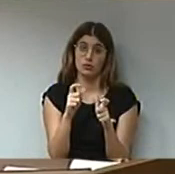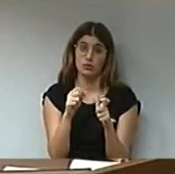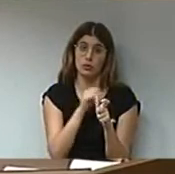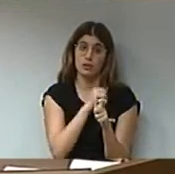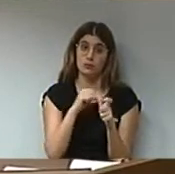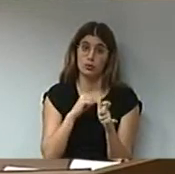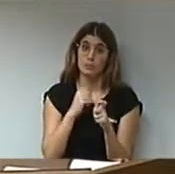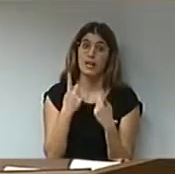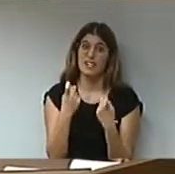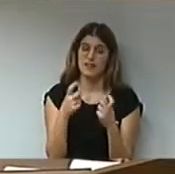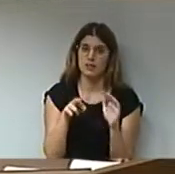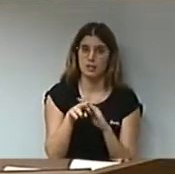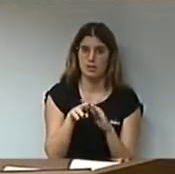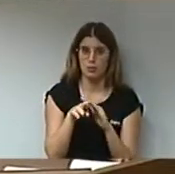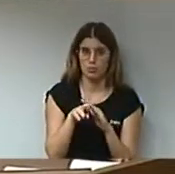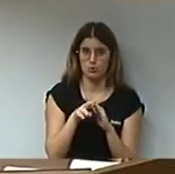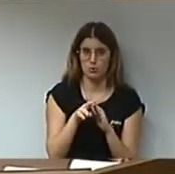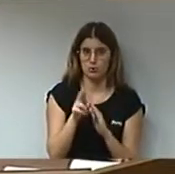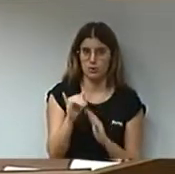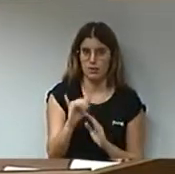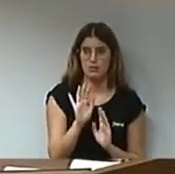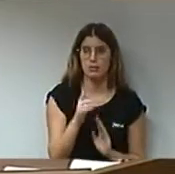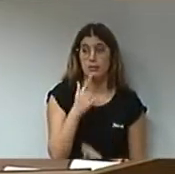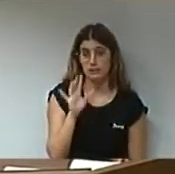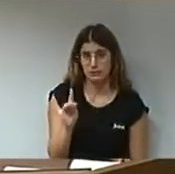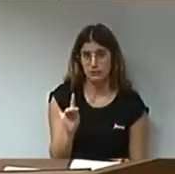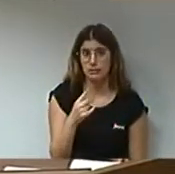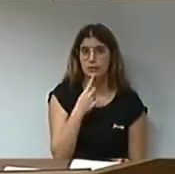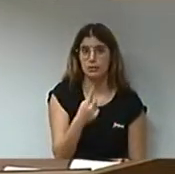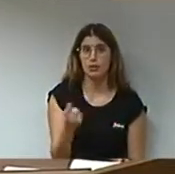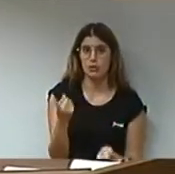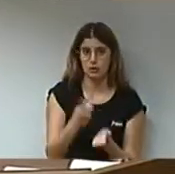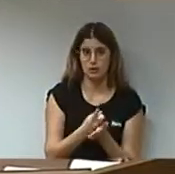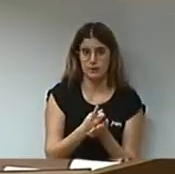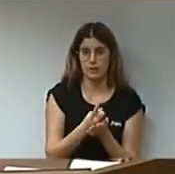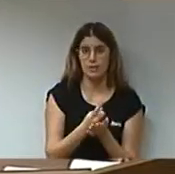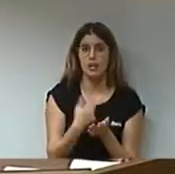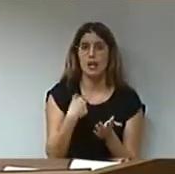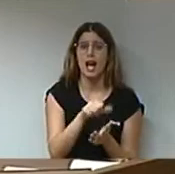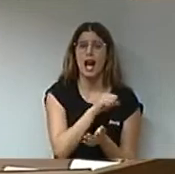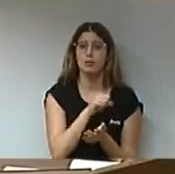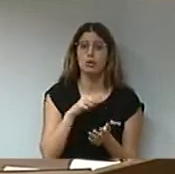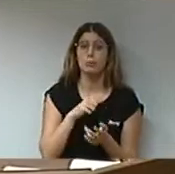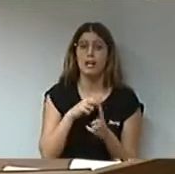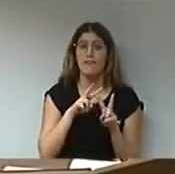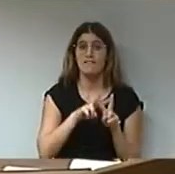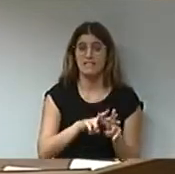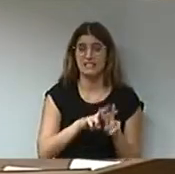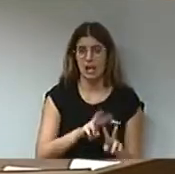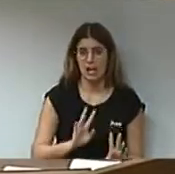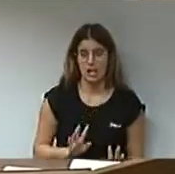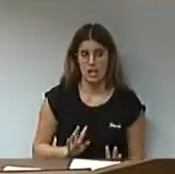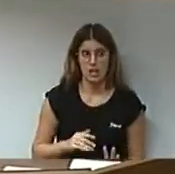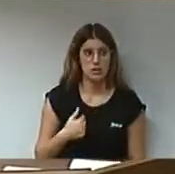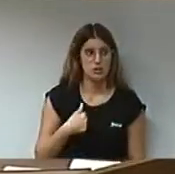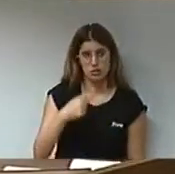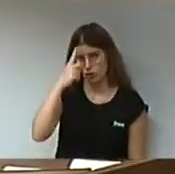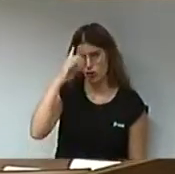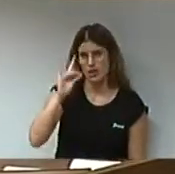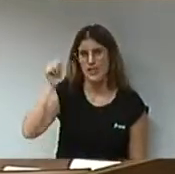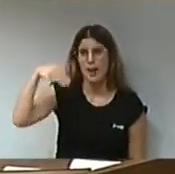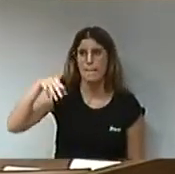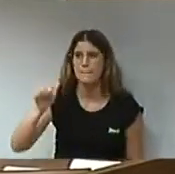los recursos que nos corresponden. Y sí, se lo voy a decir otra vez, autonomía fiscal. Se lo voy a decir otra vez. Yo no creo ni en el dumping,